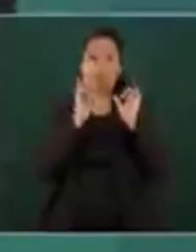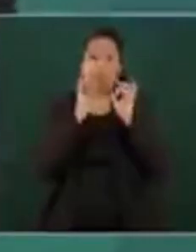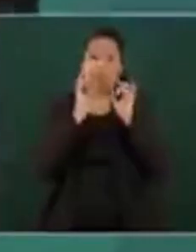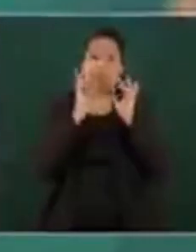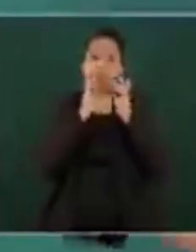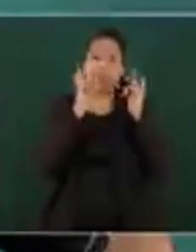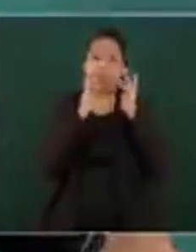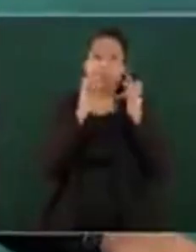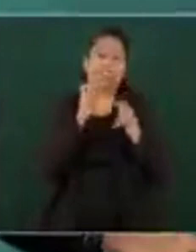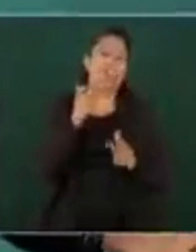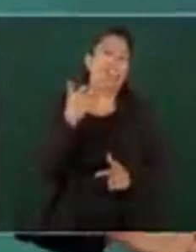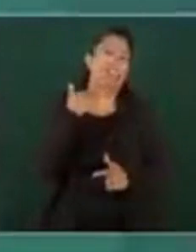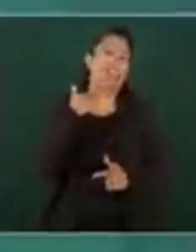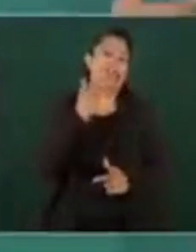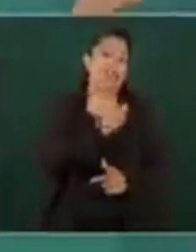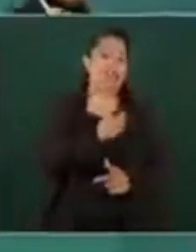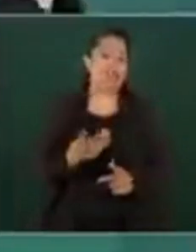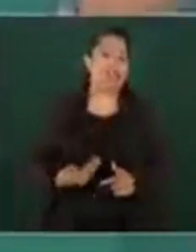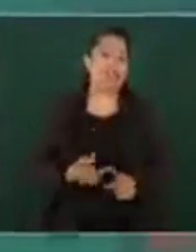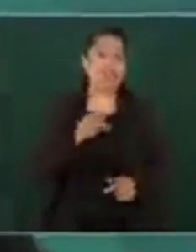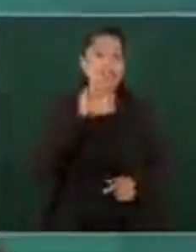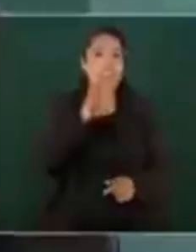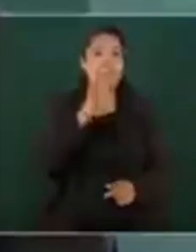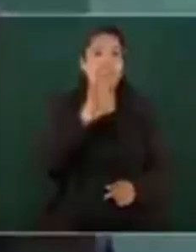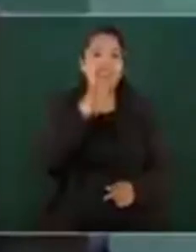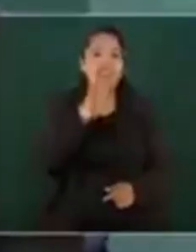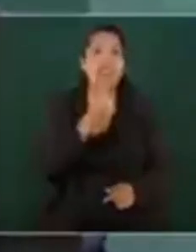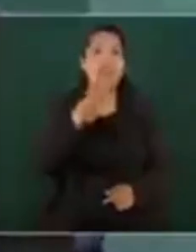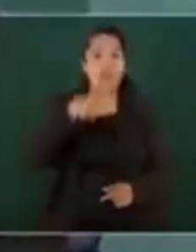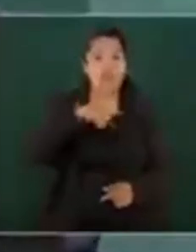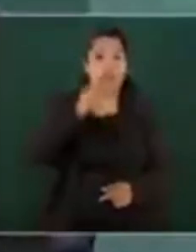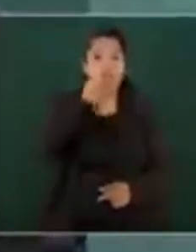lamentablemente porque los extranjeros no tienen por qué meterse